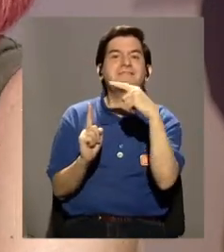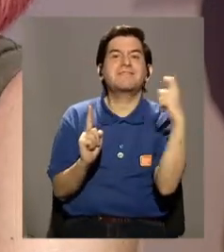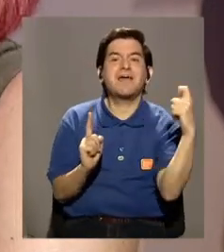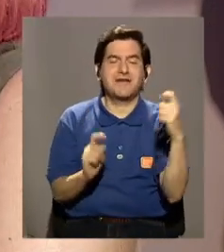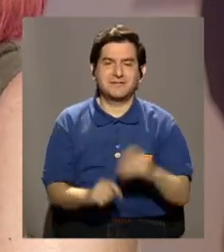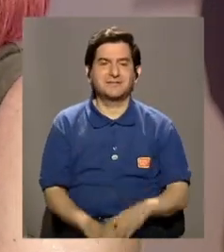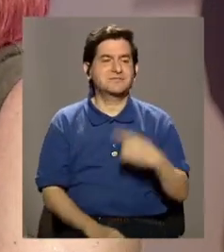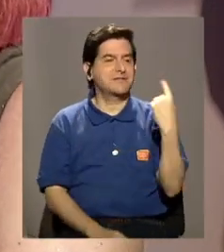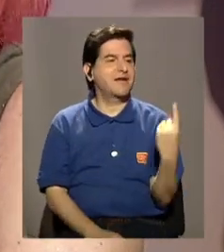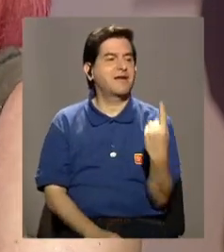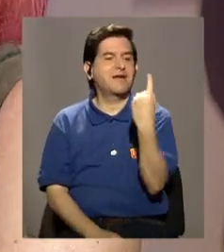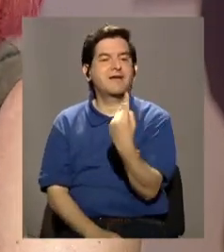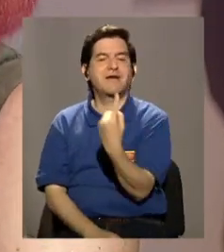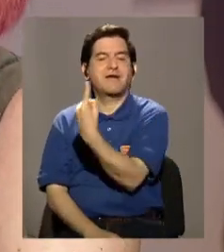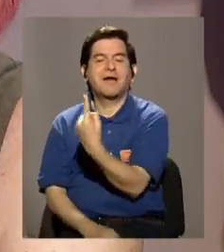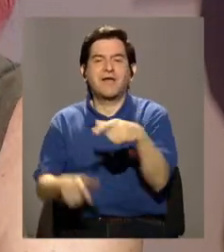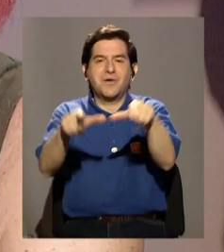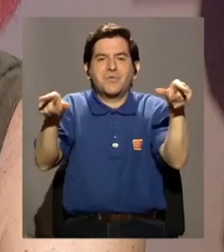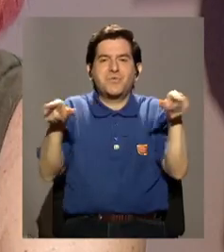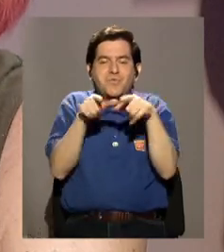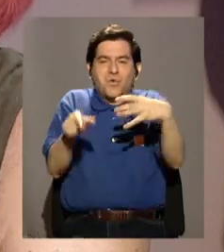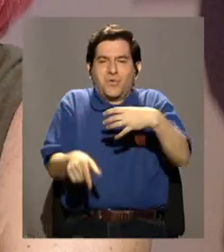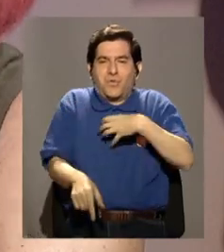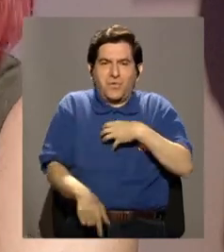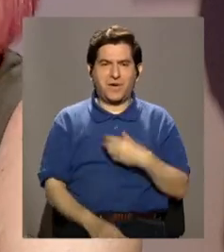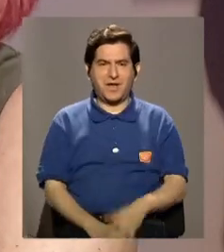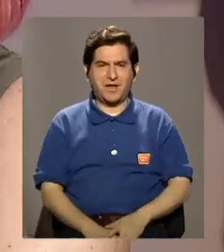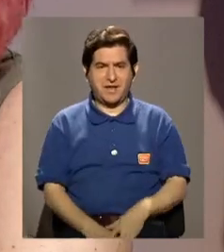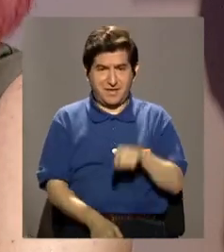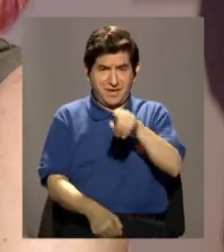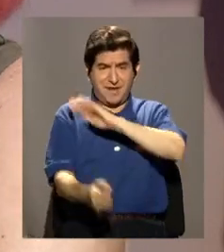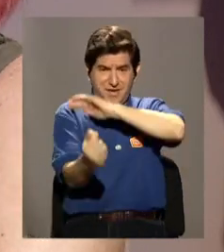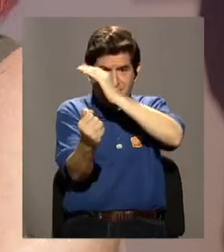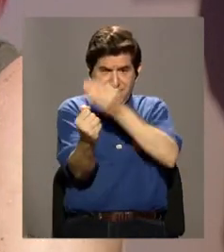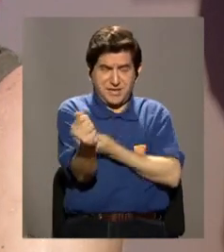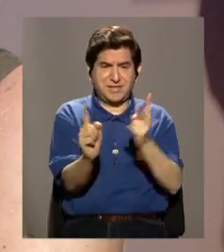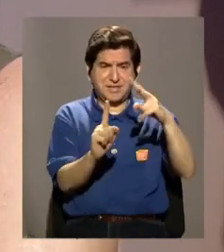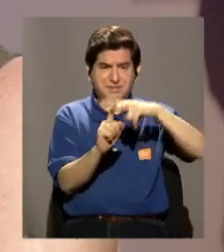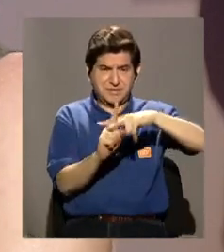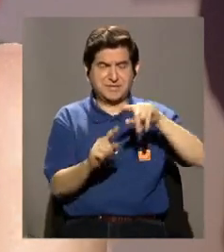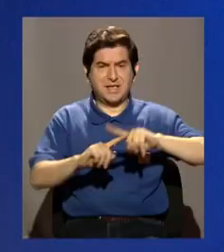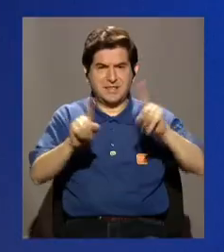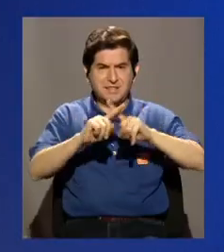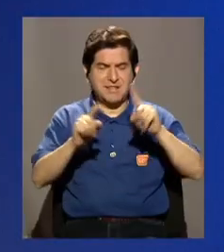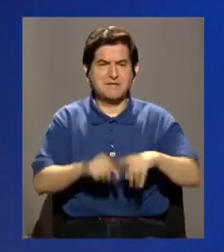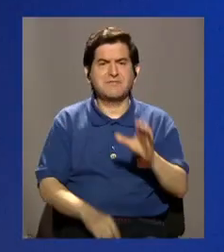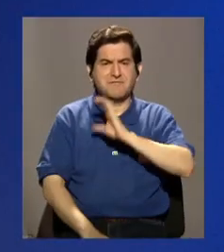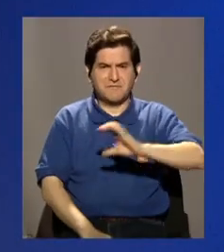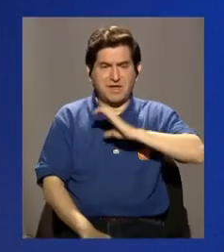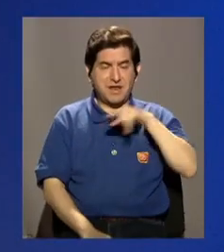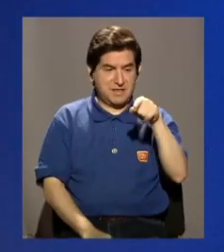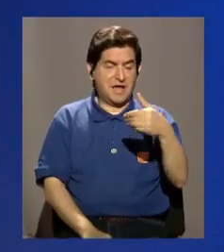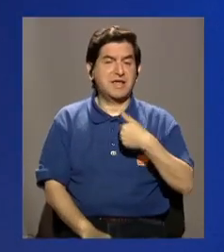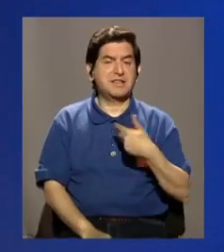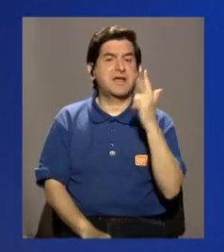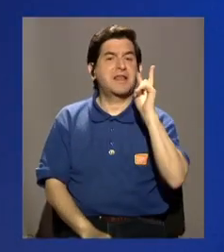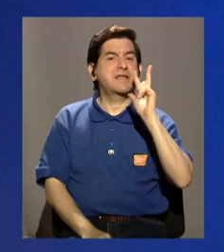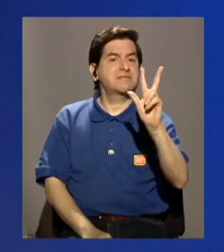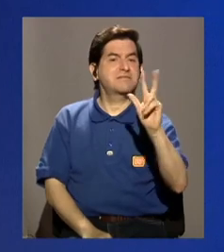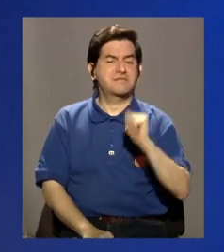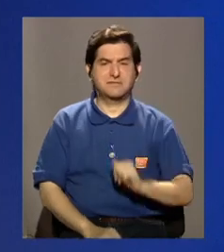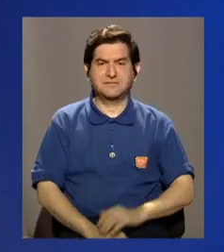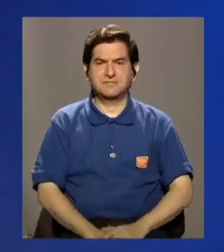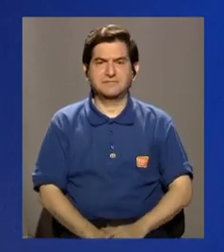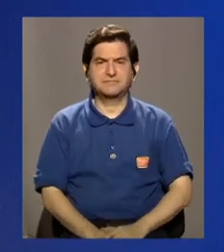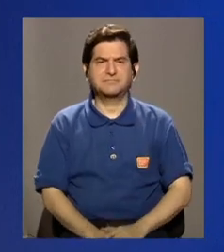cada cual desde su lugar porque el empoderamiento tiene muchas caras y ahí tiene tres distintas creo